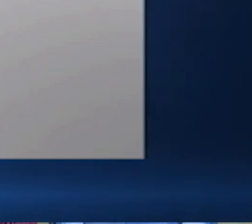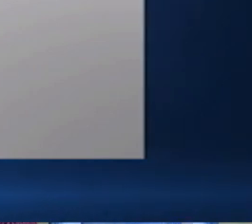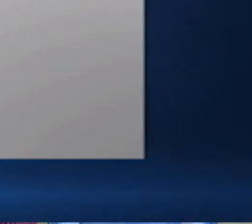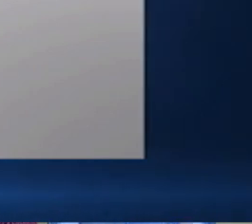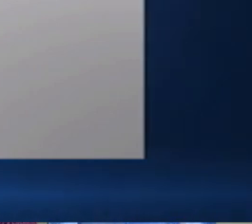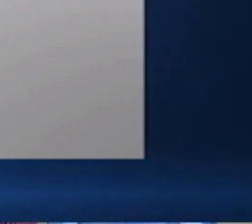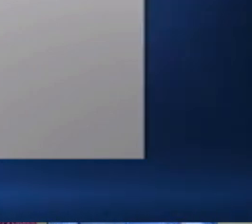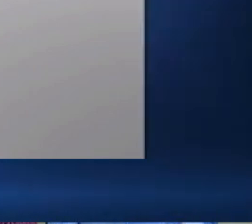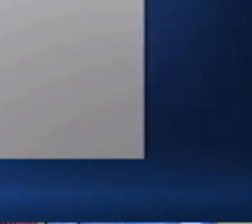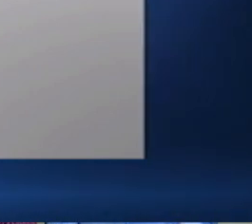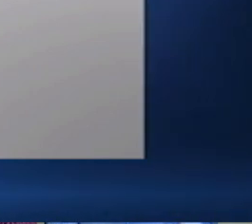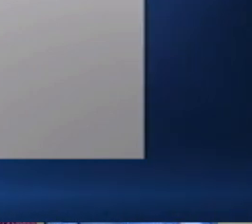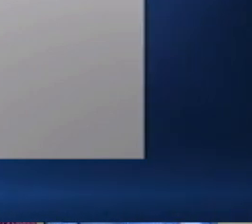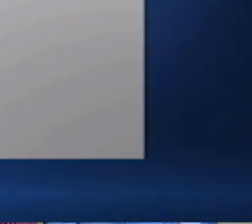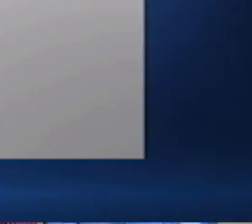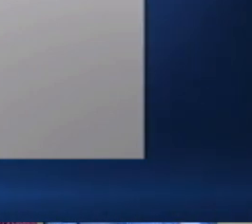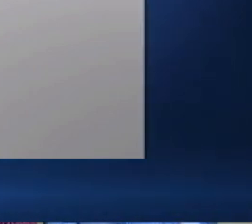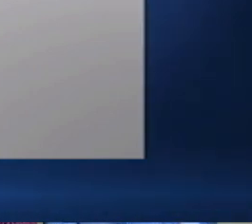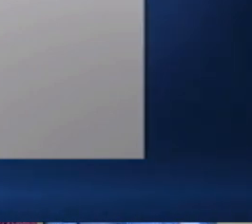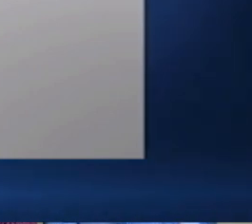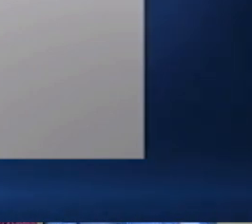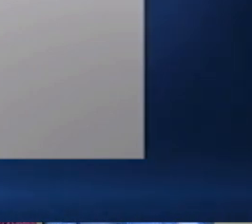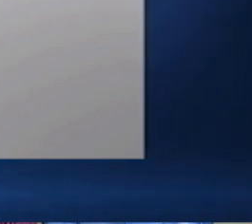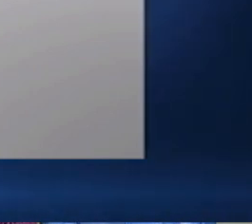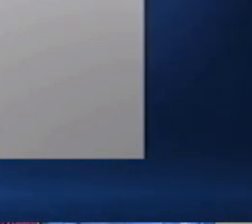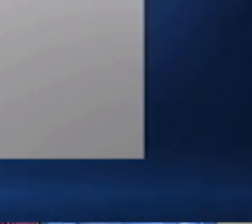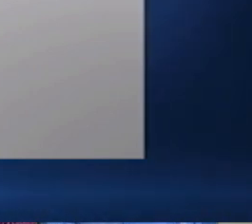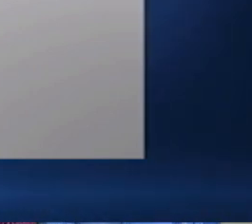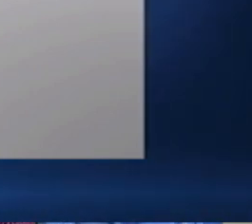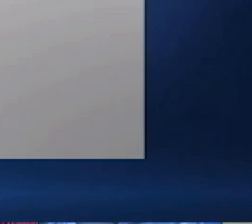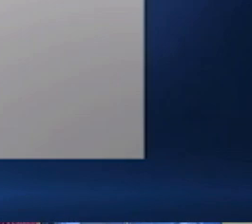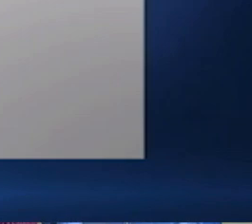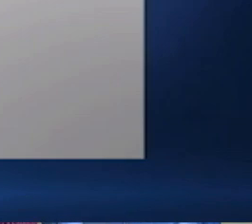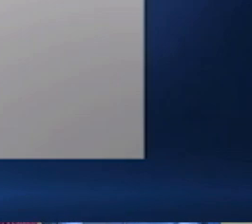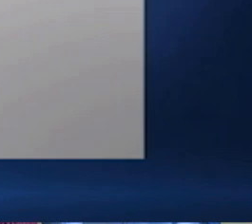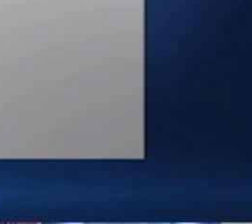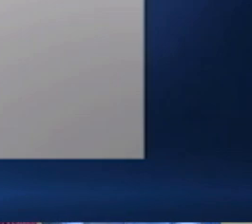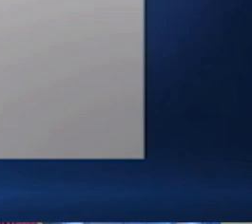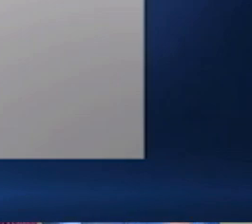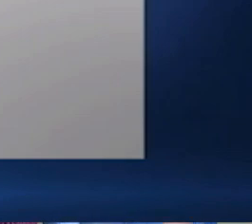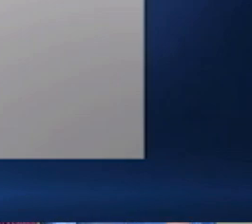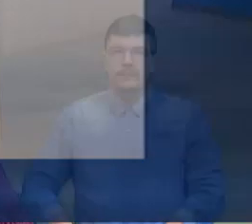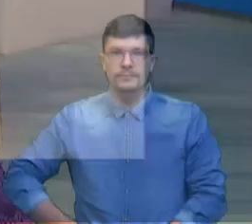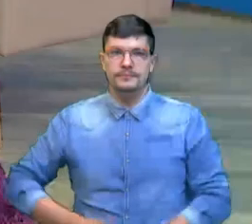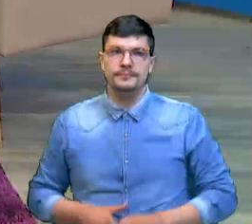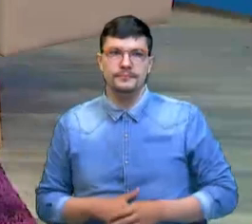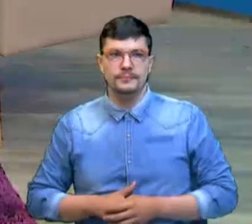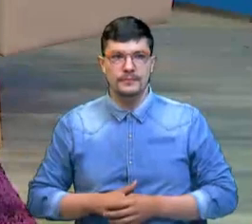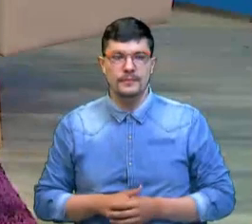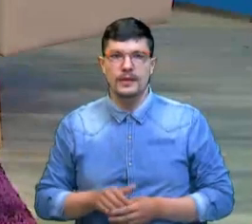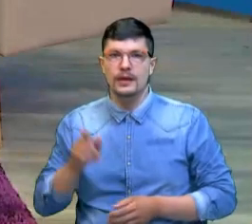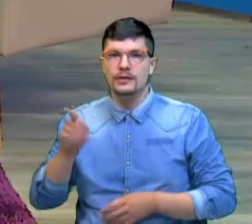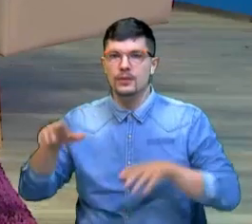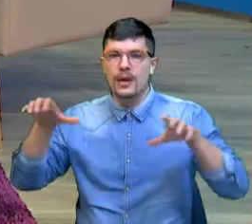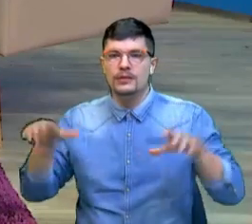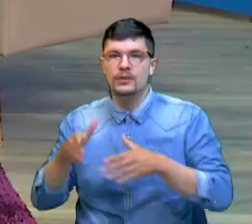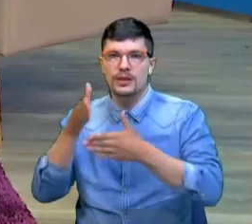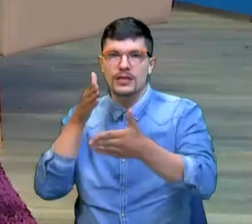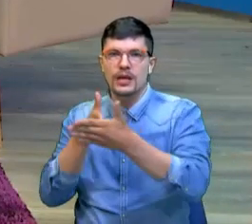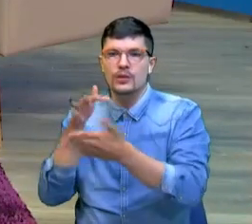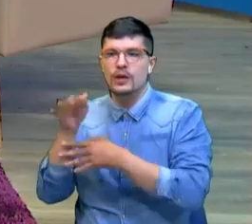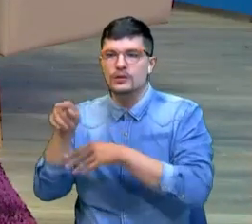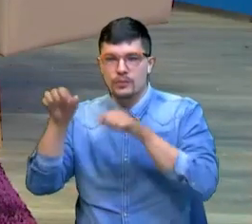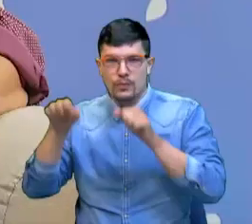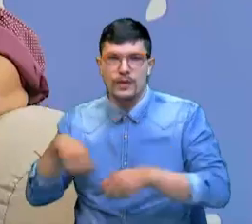liquidado, ni reconocido, ni mucho menos cancelado? Una acción de tutela. Aquí hay una vulneración,